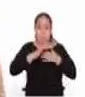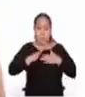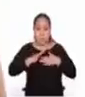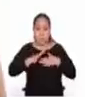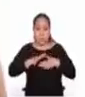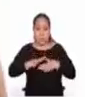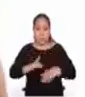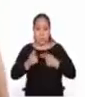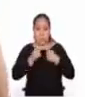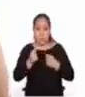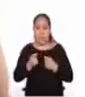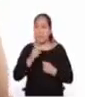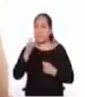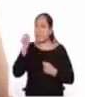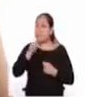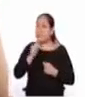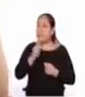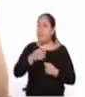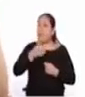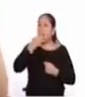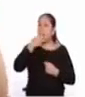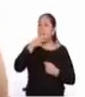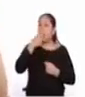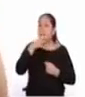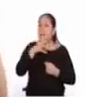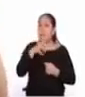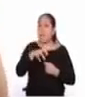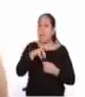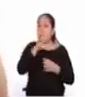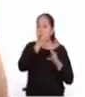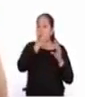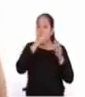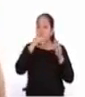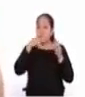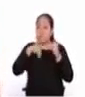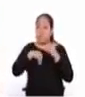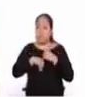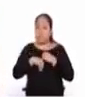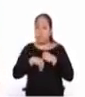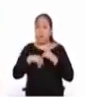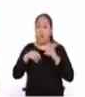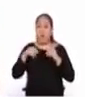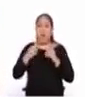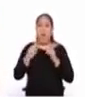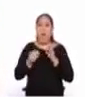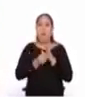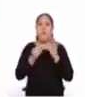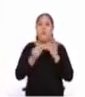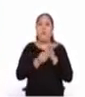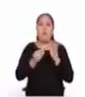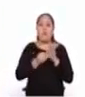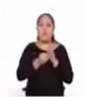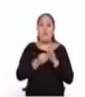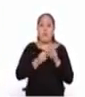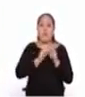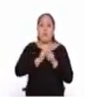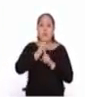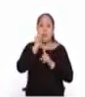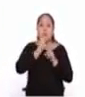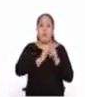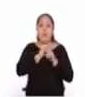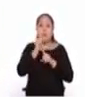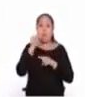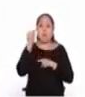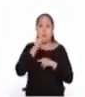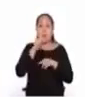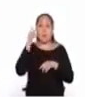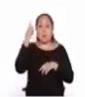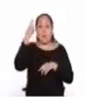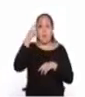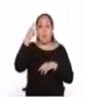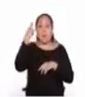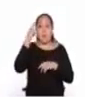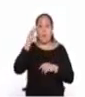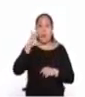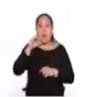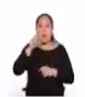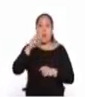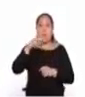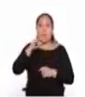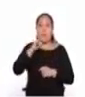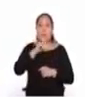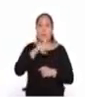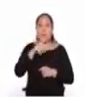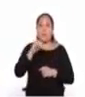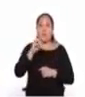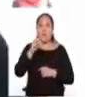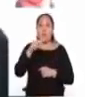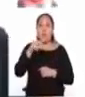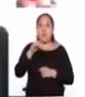que se almacena en el agua incrementa su temperatura. Es por eso que los camellones son tan importantes